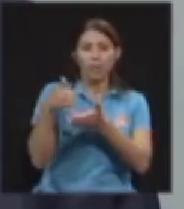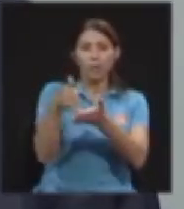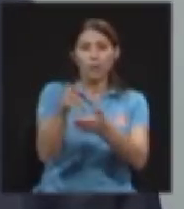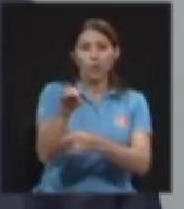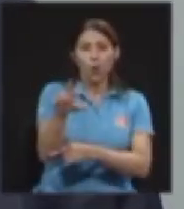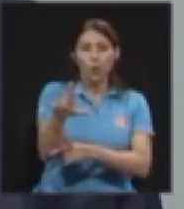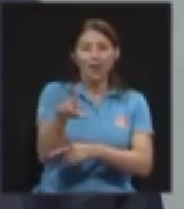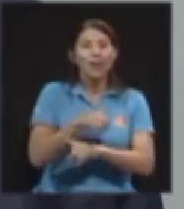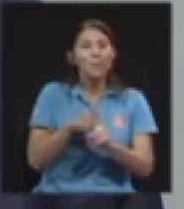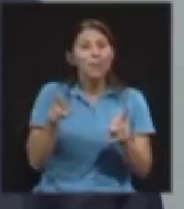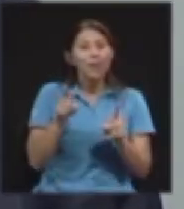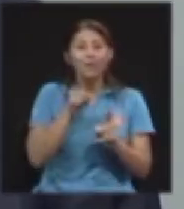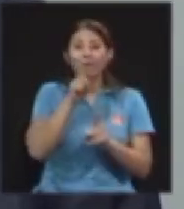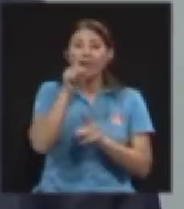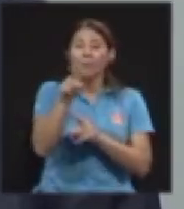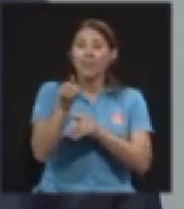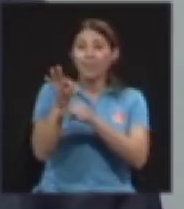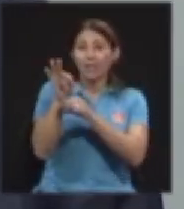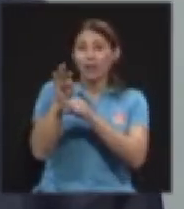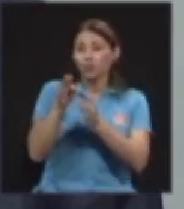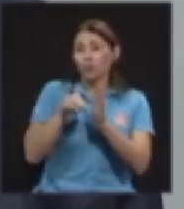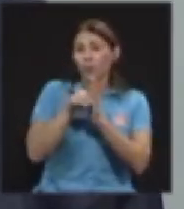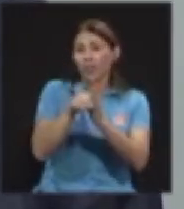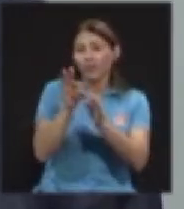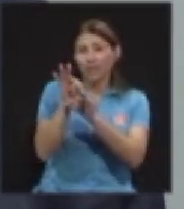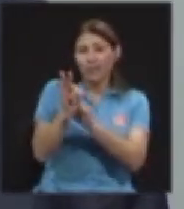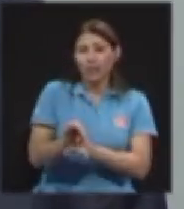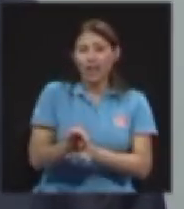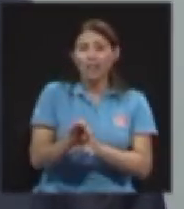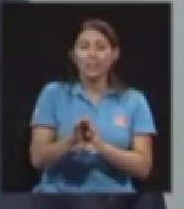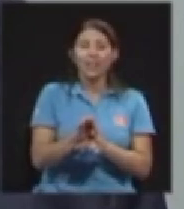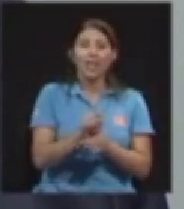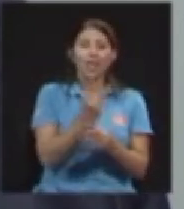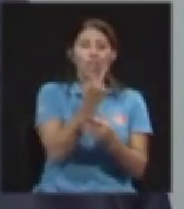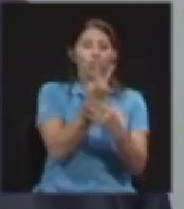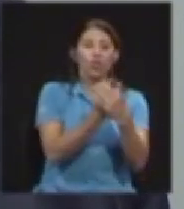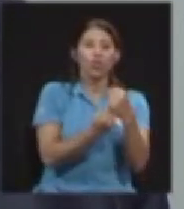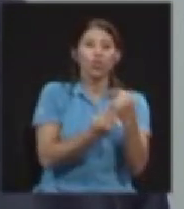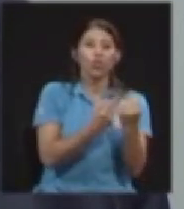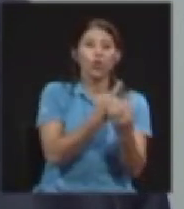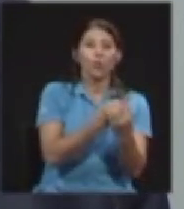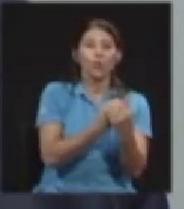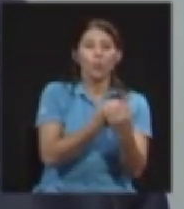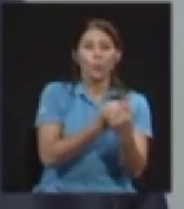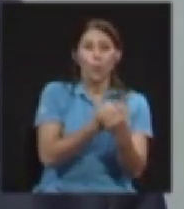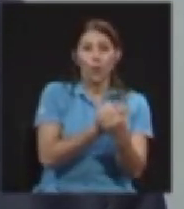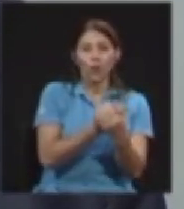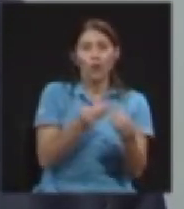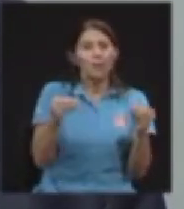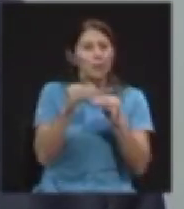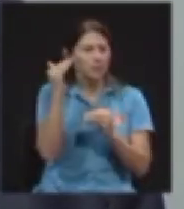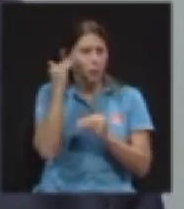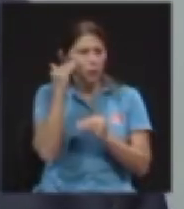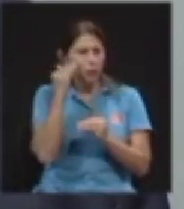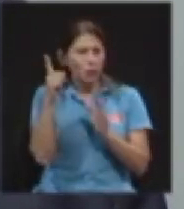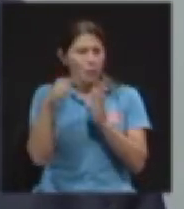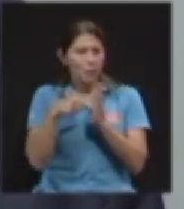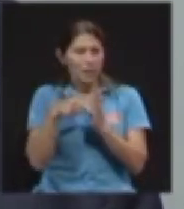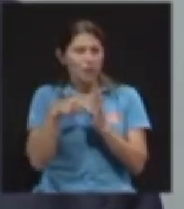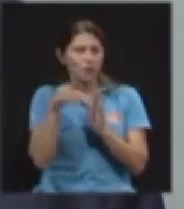los modelos tradicionales de duopolio, el más conocido que es el de Cournot, se desarrolla alrededor de 1889, ¿verdad? Y Tirol los